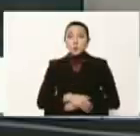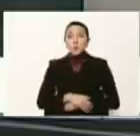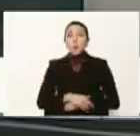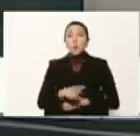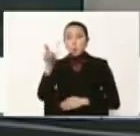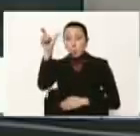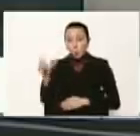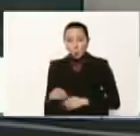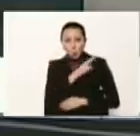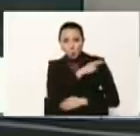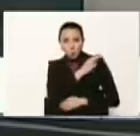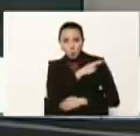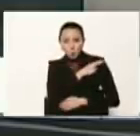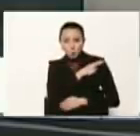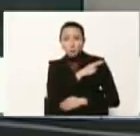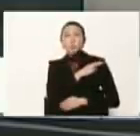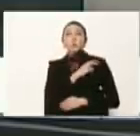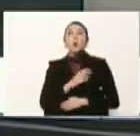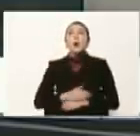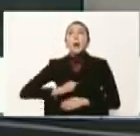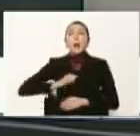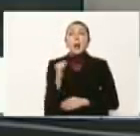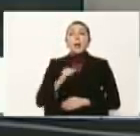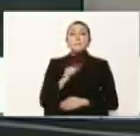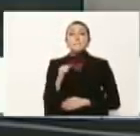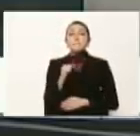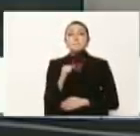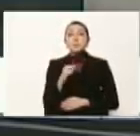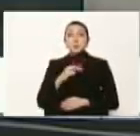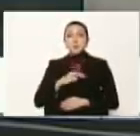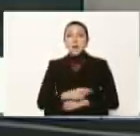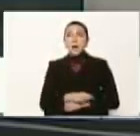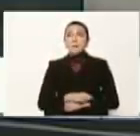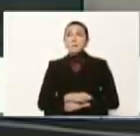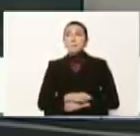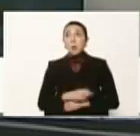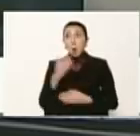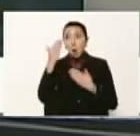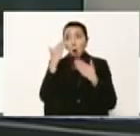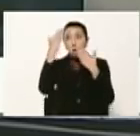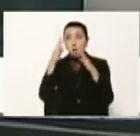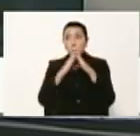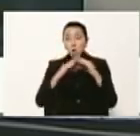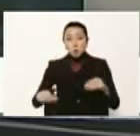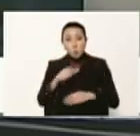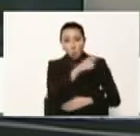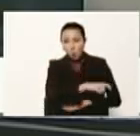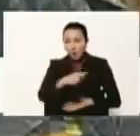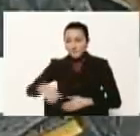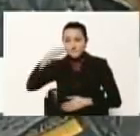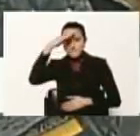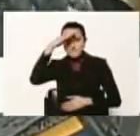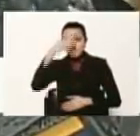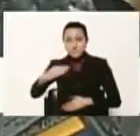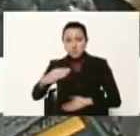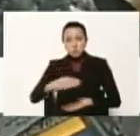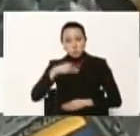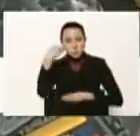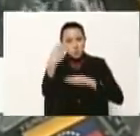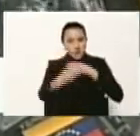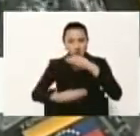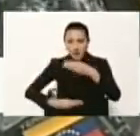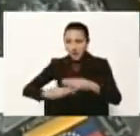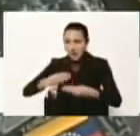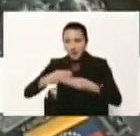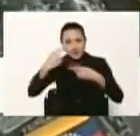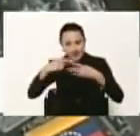Estrada, director de la Policía Nacional Bolivariana. Un saludo a todos los comandantes efectivos de todos